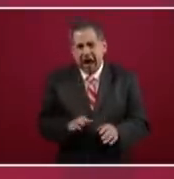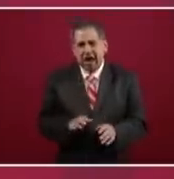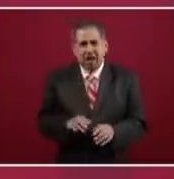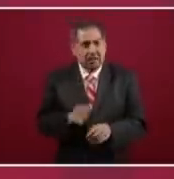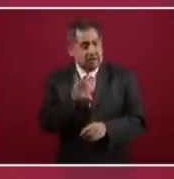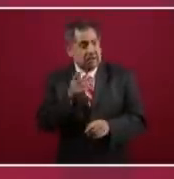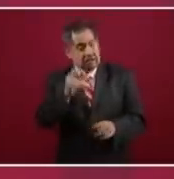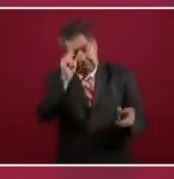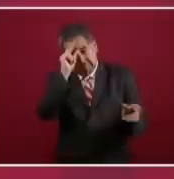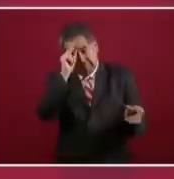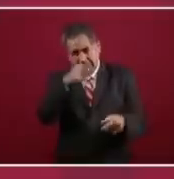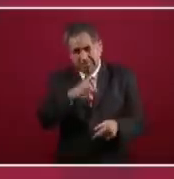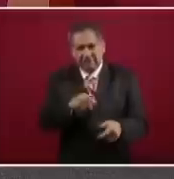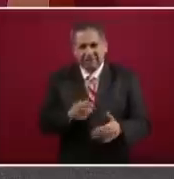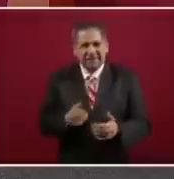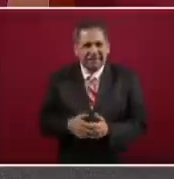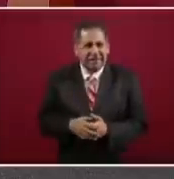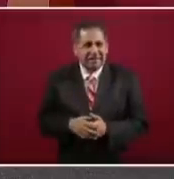intelectual